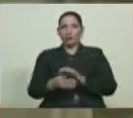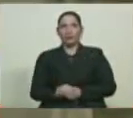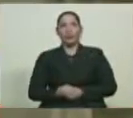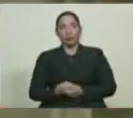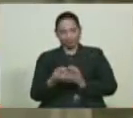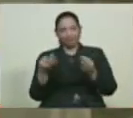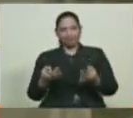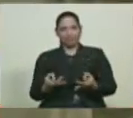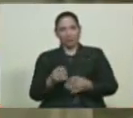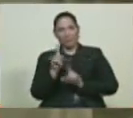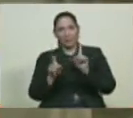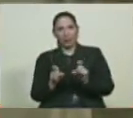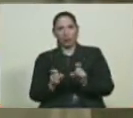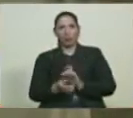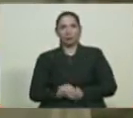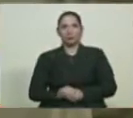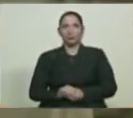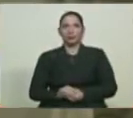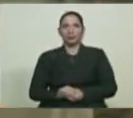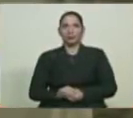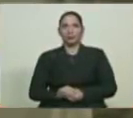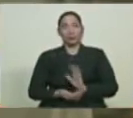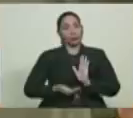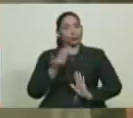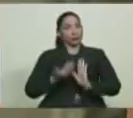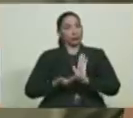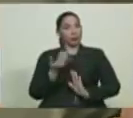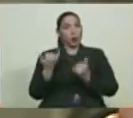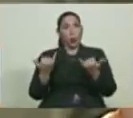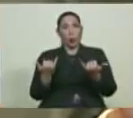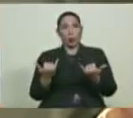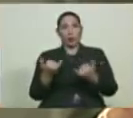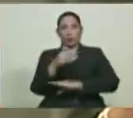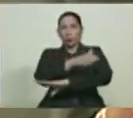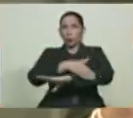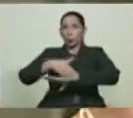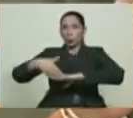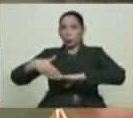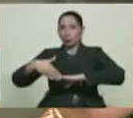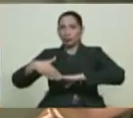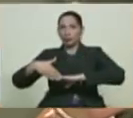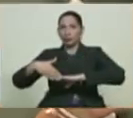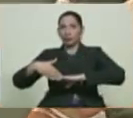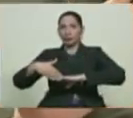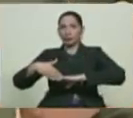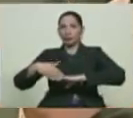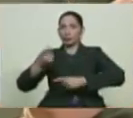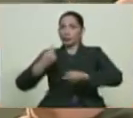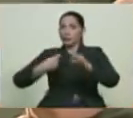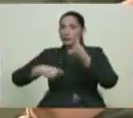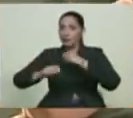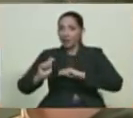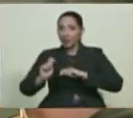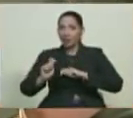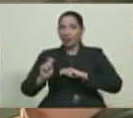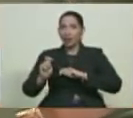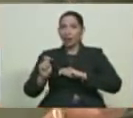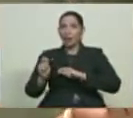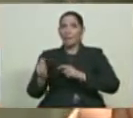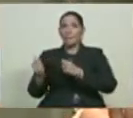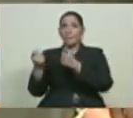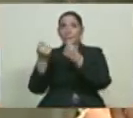preguntar, ¿qué tan importante es ese fenómeno que está ocurriendo en la frontera, sobre todo de venta de los bolívares que